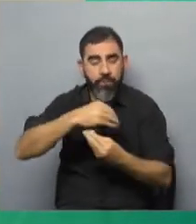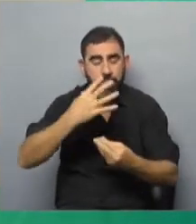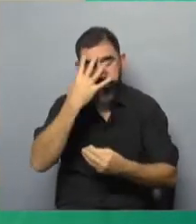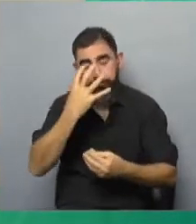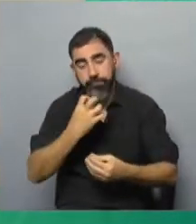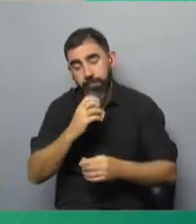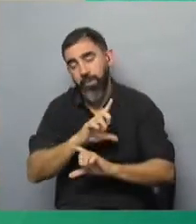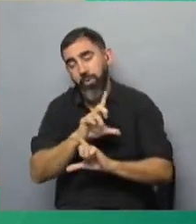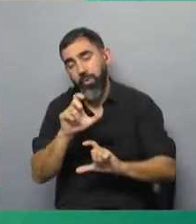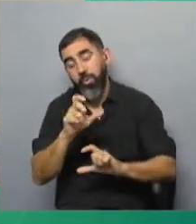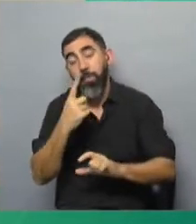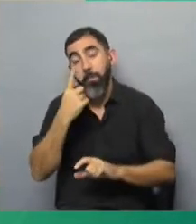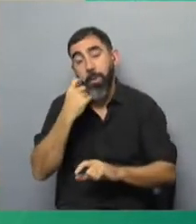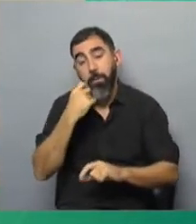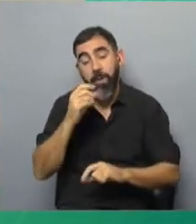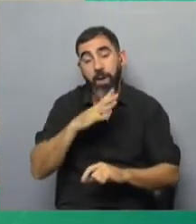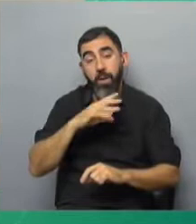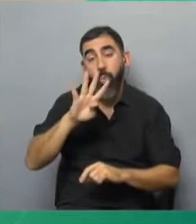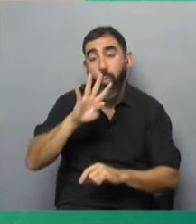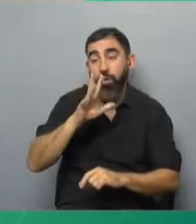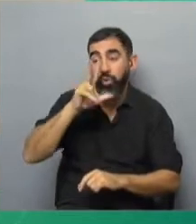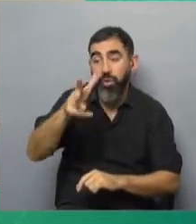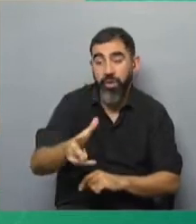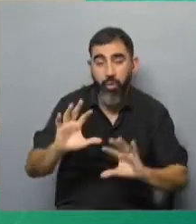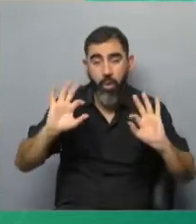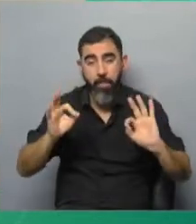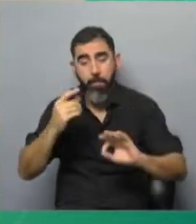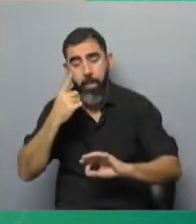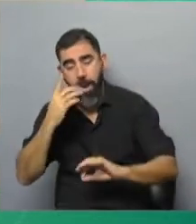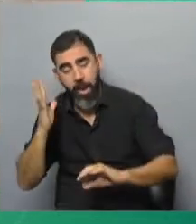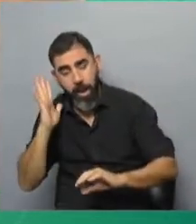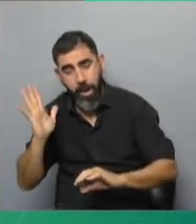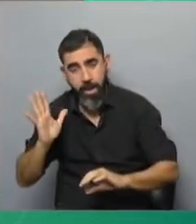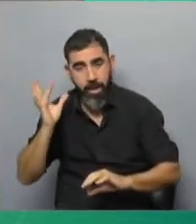por supuesto. Era un padre que tenía 4 hijos, hermanas, madre.